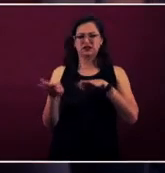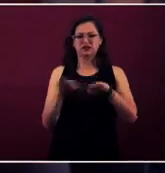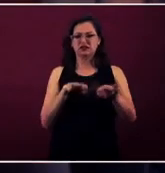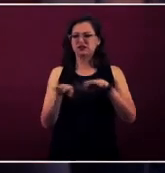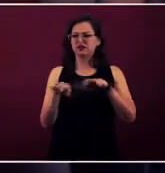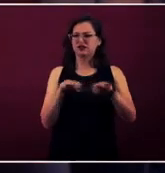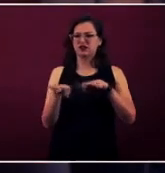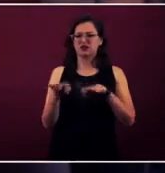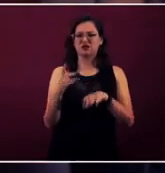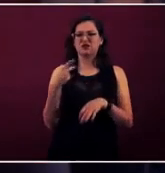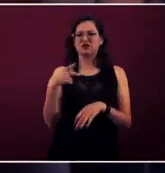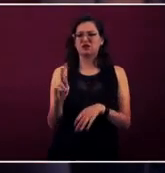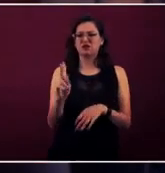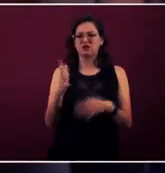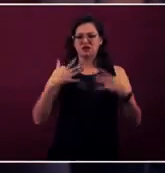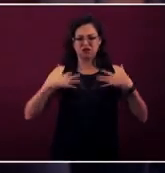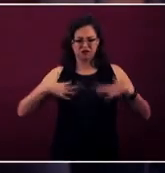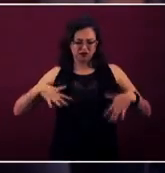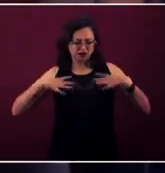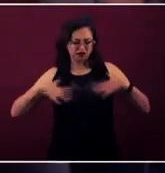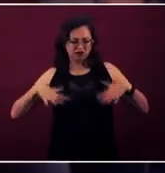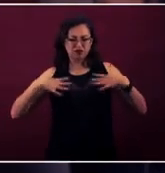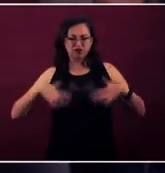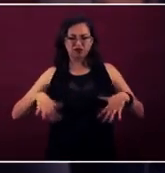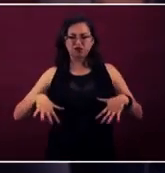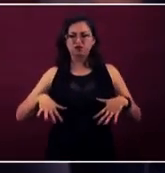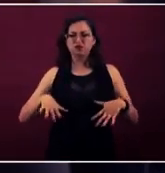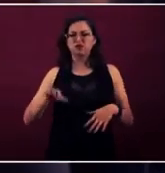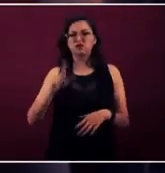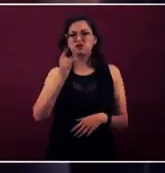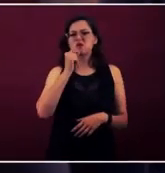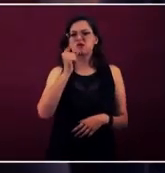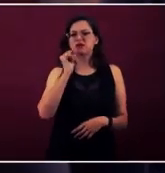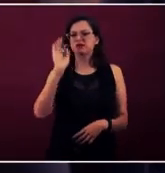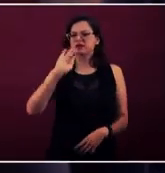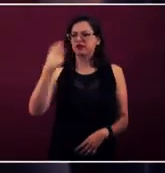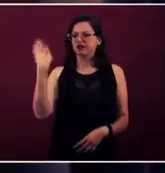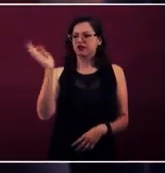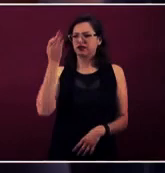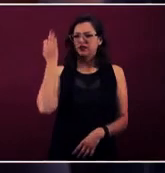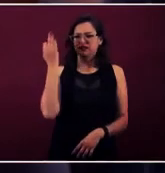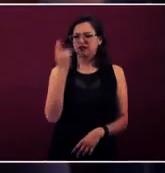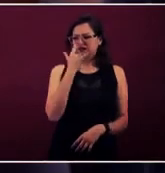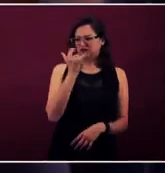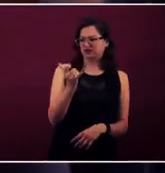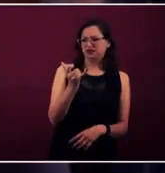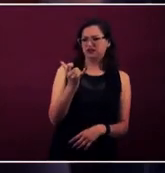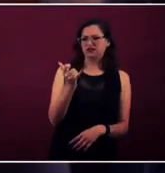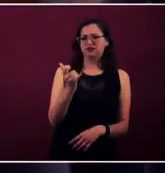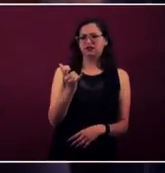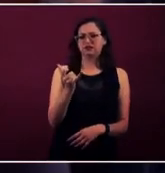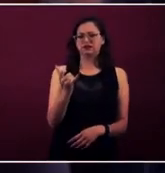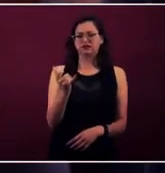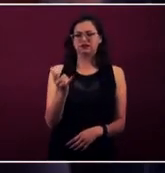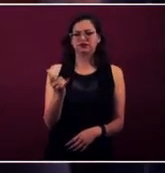operando así. Sin embargo, el uniforme es como Policía Federal. Y los